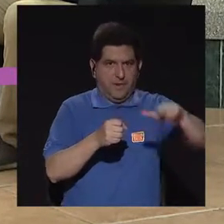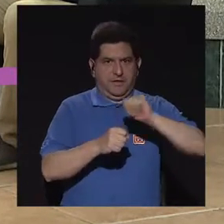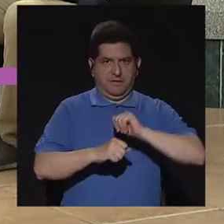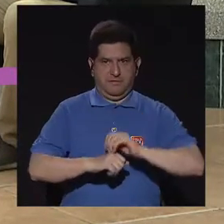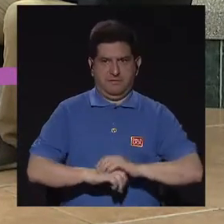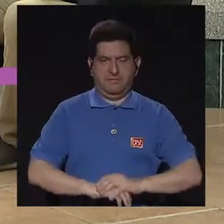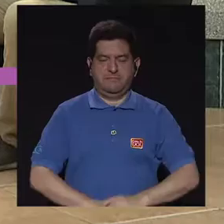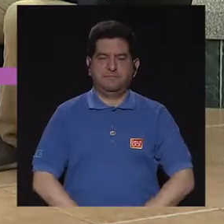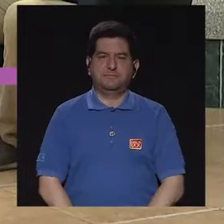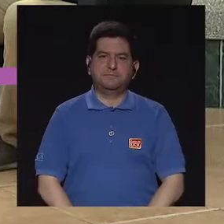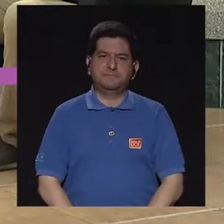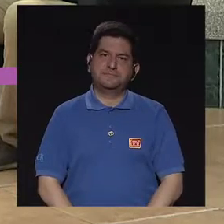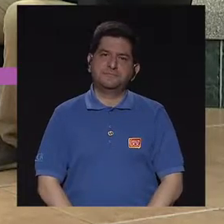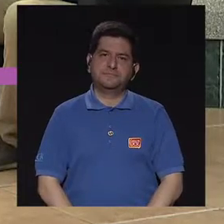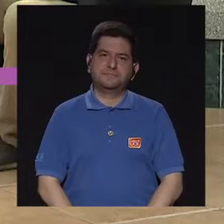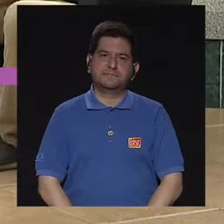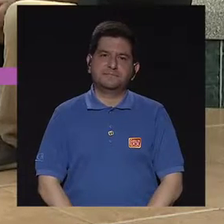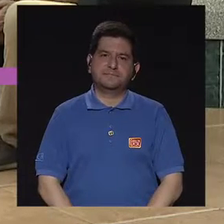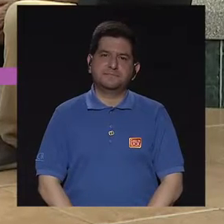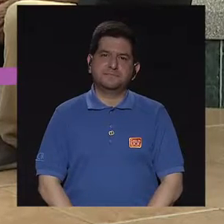manera integral?